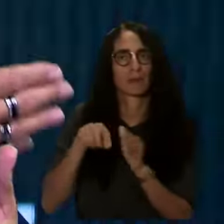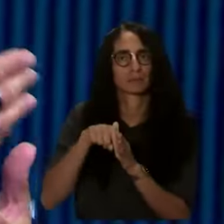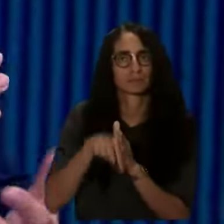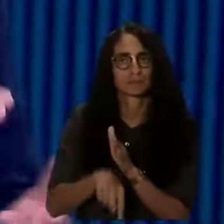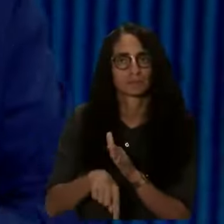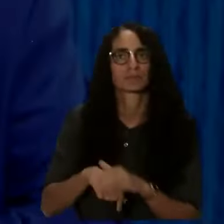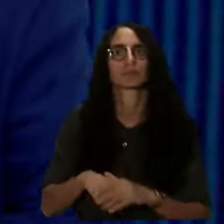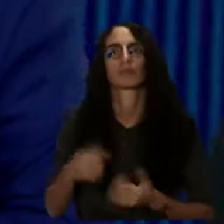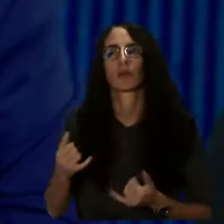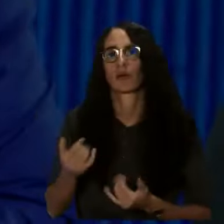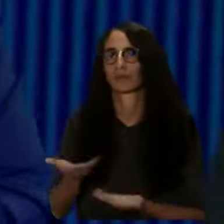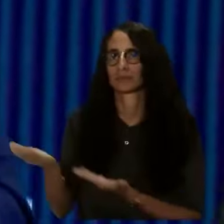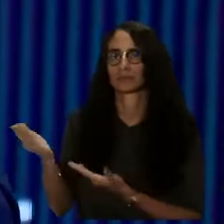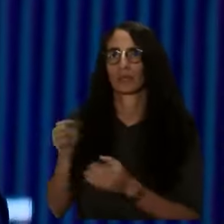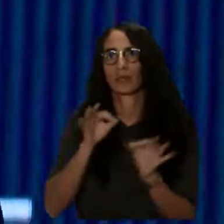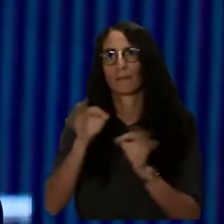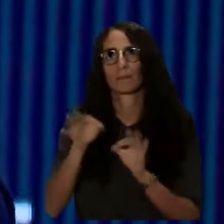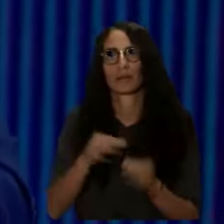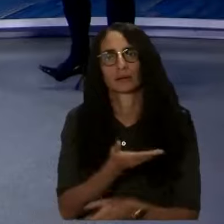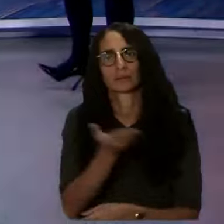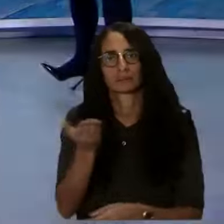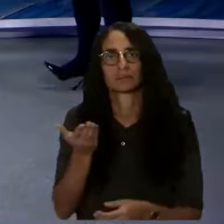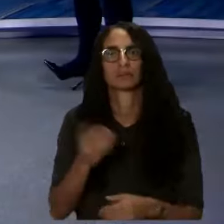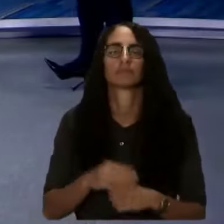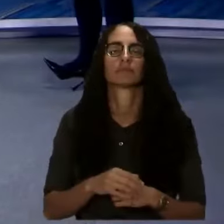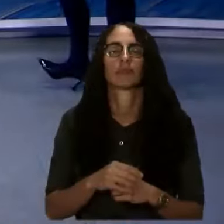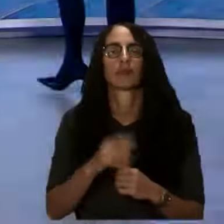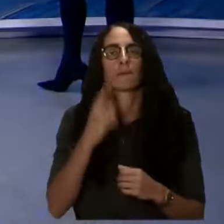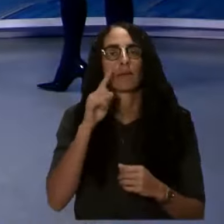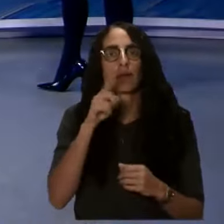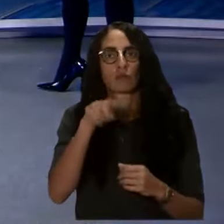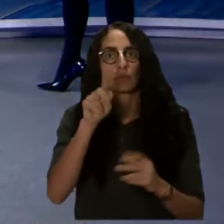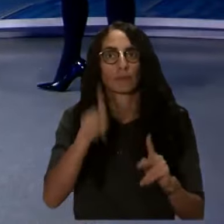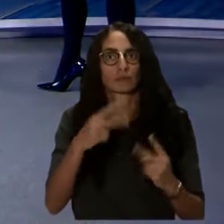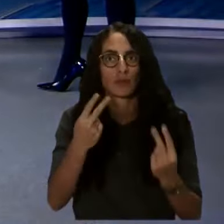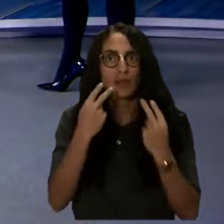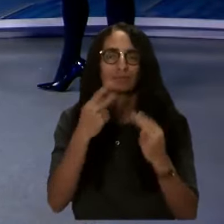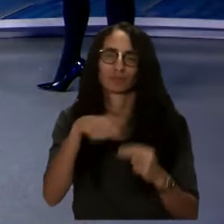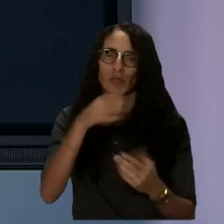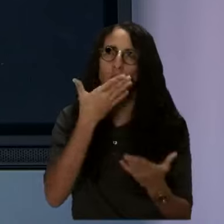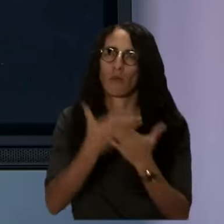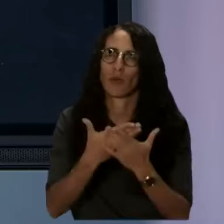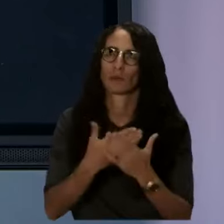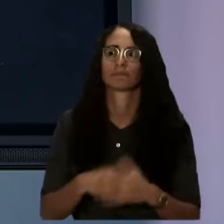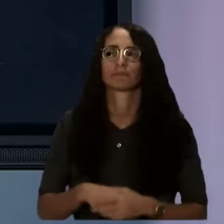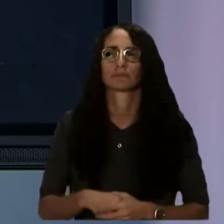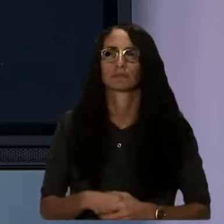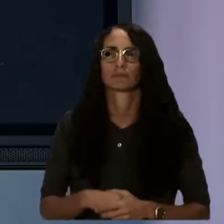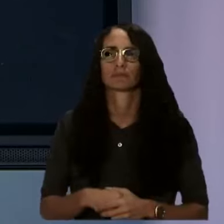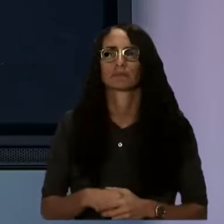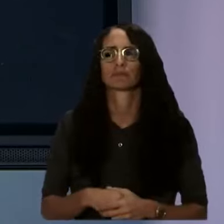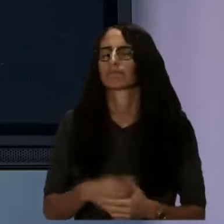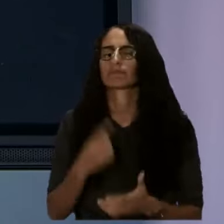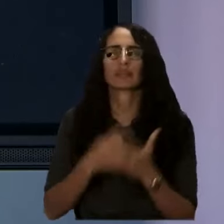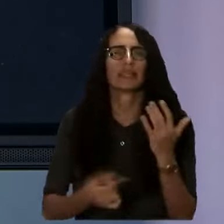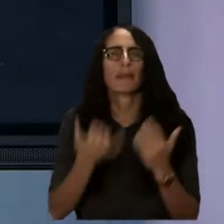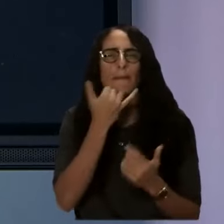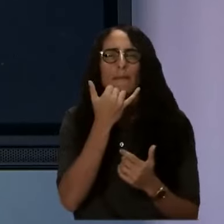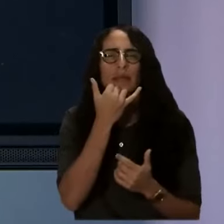ceder el turno a ella para que le explique a nuestra gente buena que nos ve tod todas las semana sobre este tema Claro que sí fiscal qué pasa con